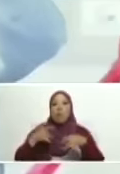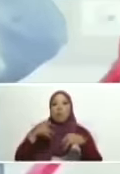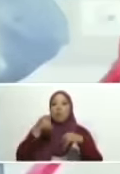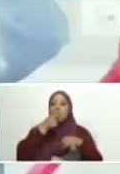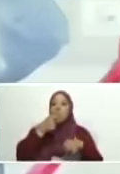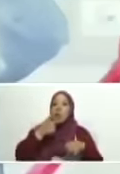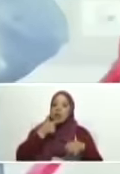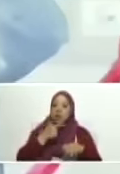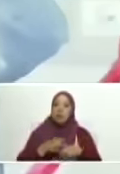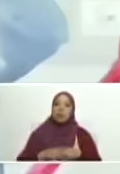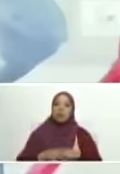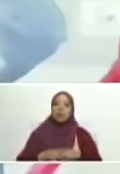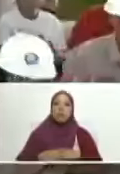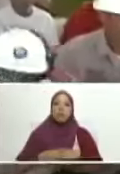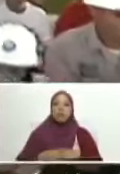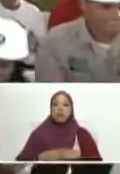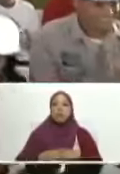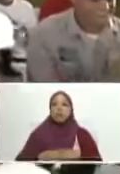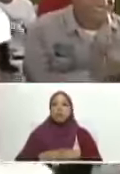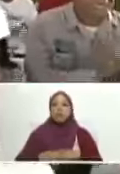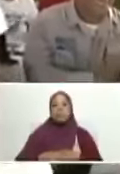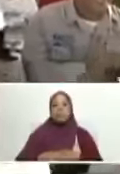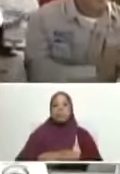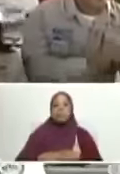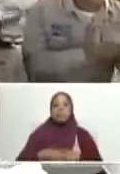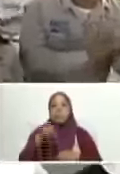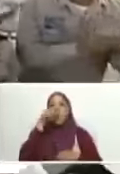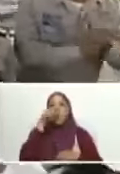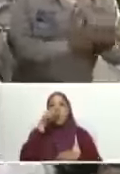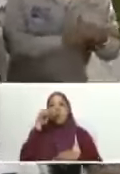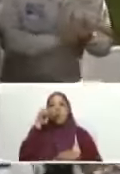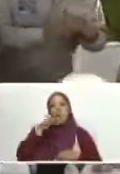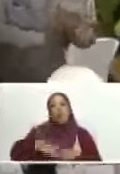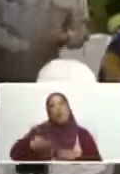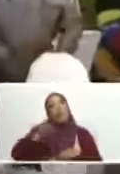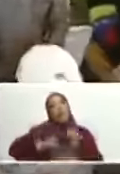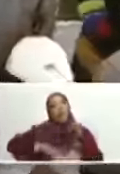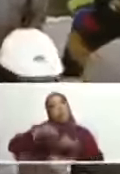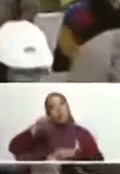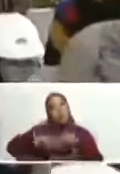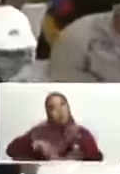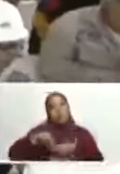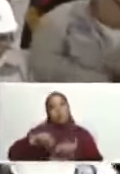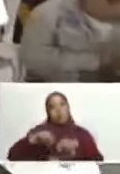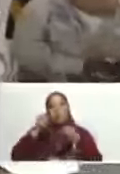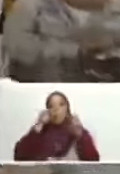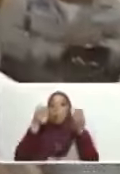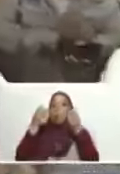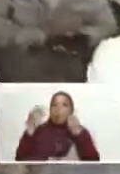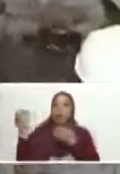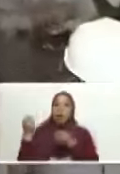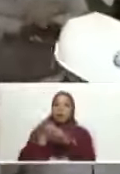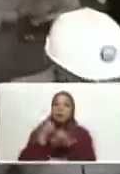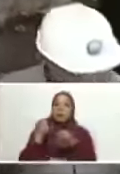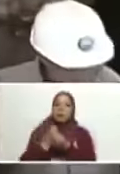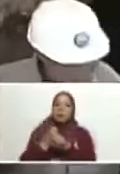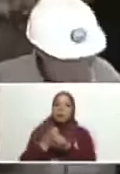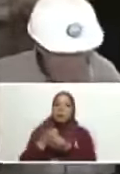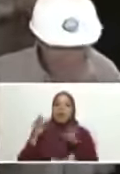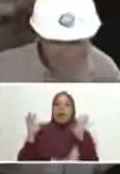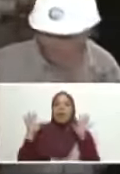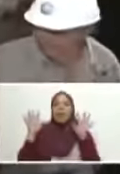mírenlo. Ahí están, esos son los constructores de la nación. Ahí están, esos